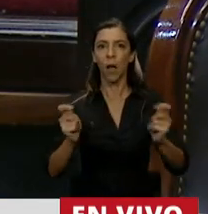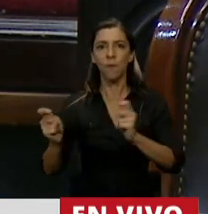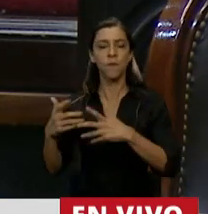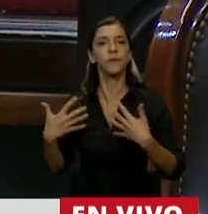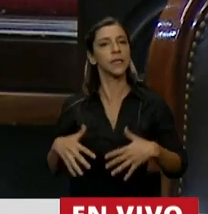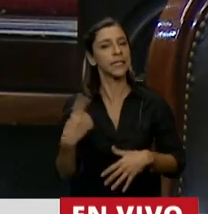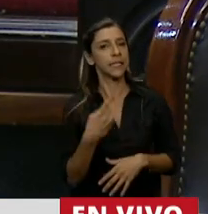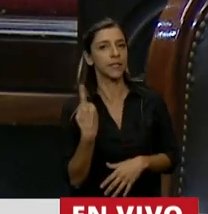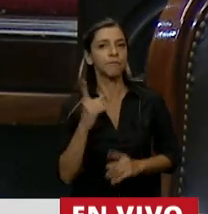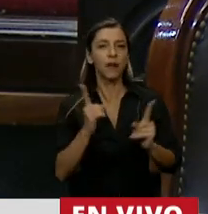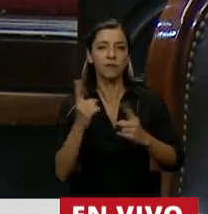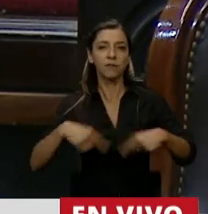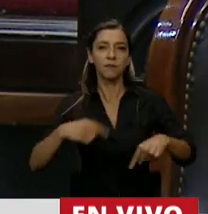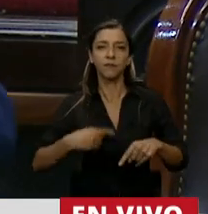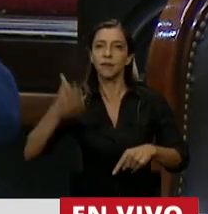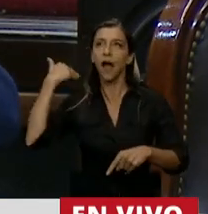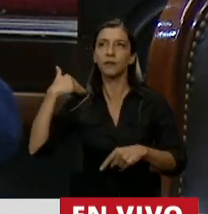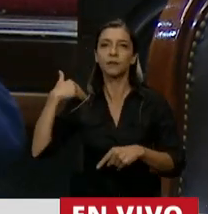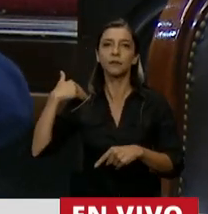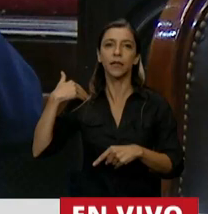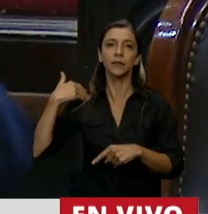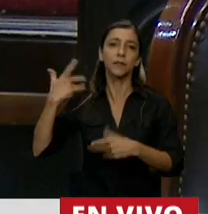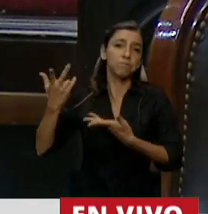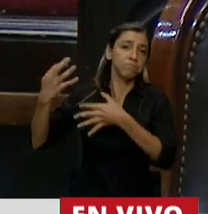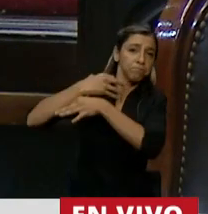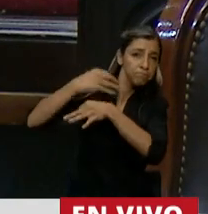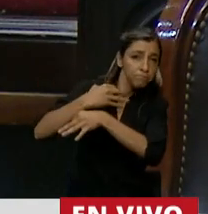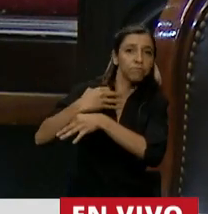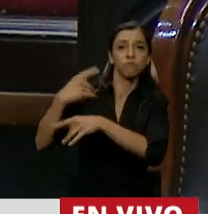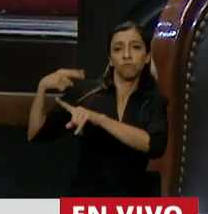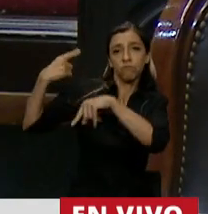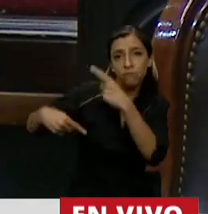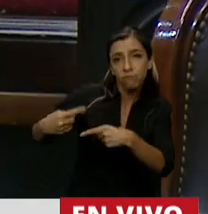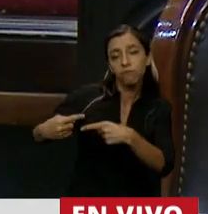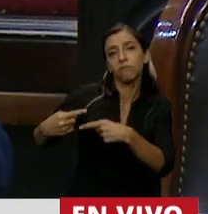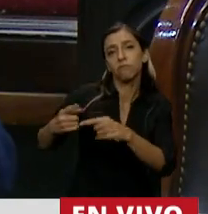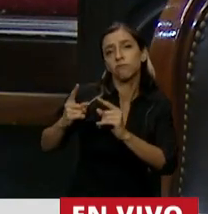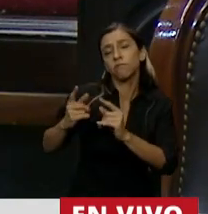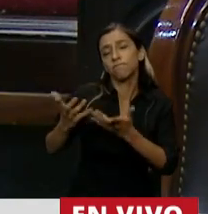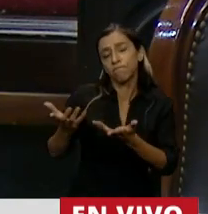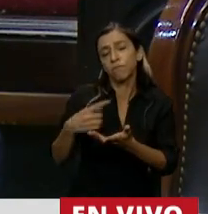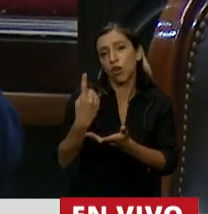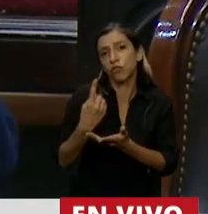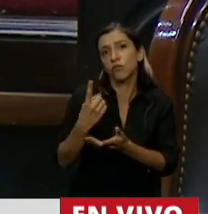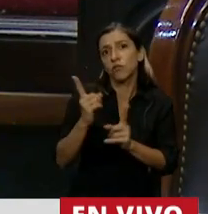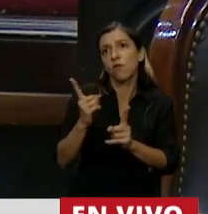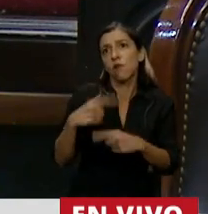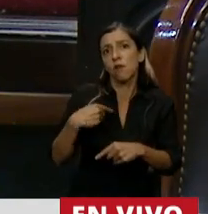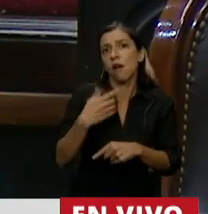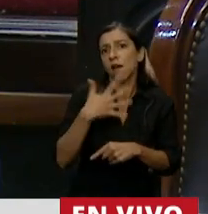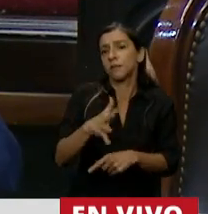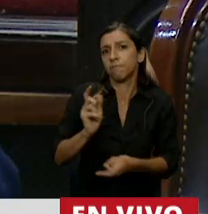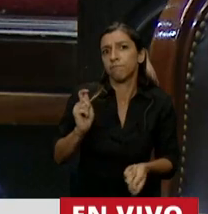que, para las cuales nos habían formado y nos habían informado, inclusive genéticamente, como por ejemplo nos ha sucedido de